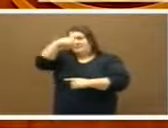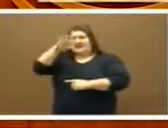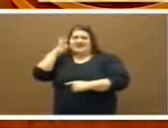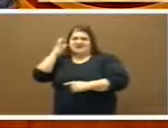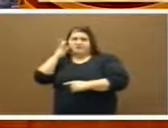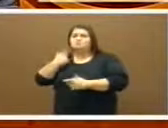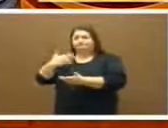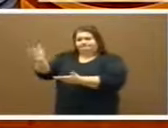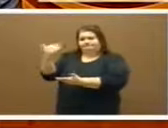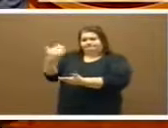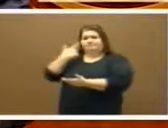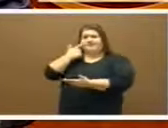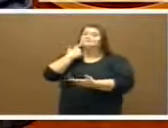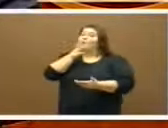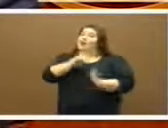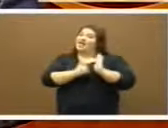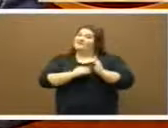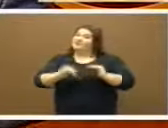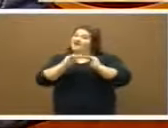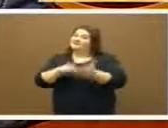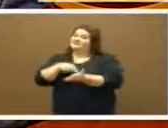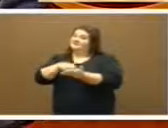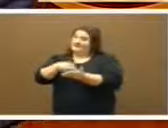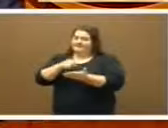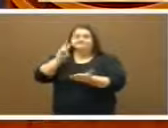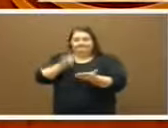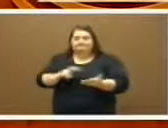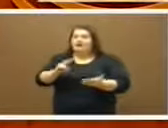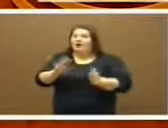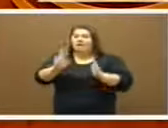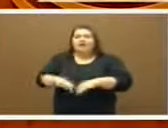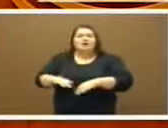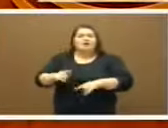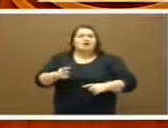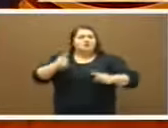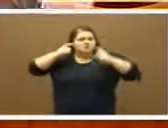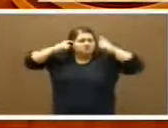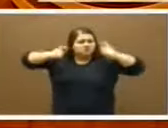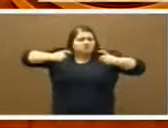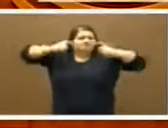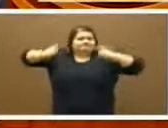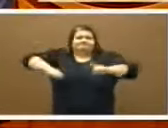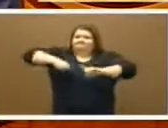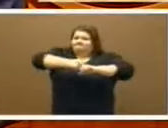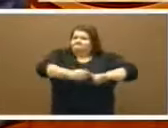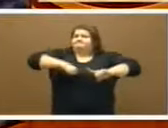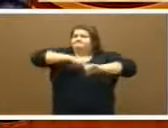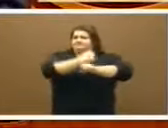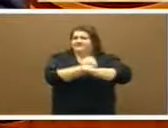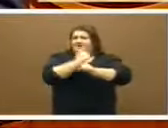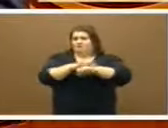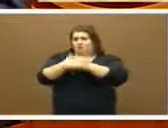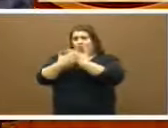así exige la ley de igualdad, por fin hemos convencido y hemos sido capaces de convencer a este Gobierno